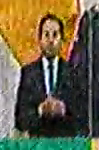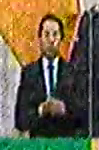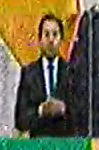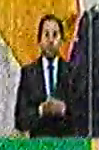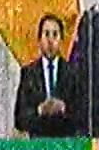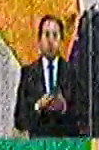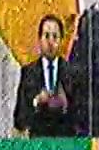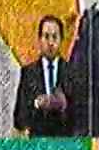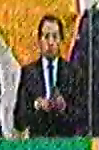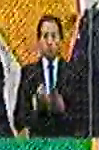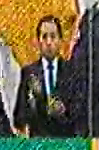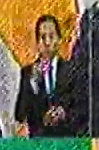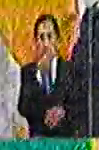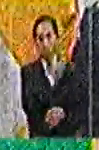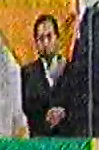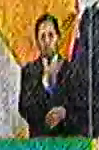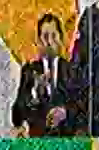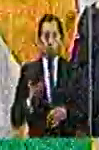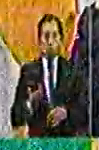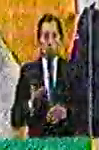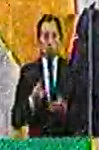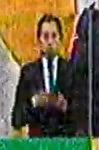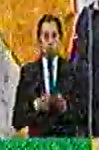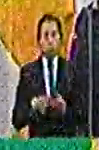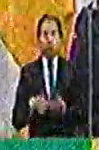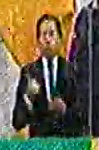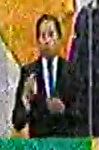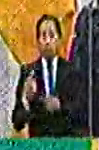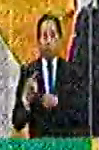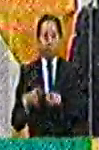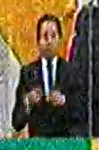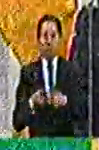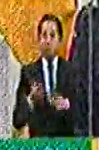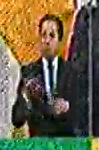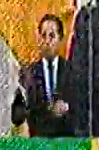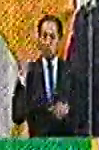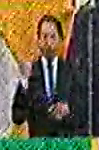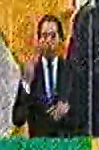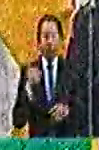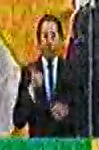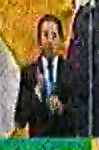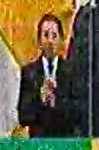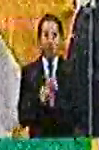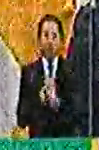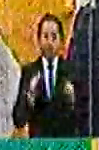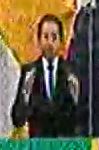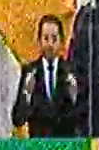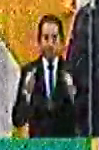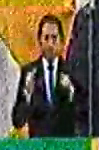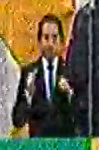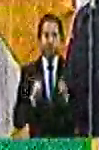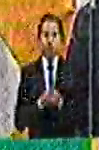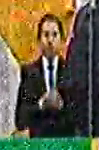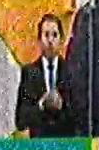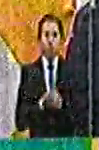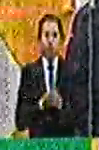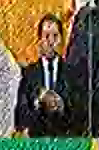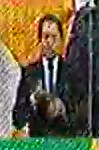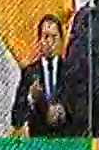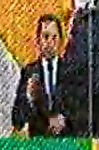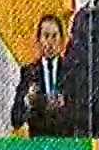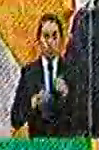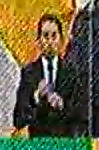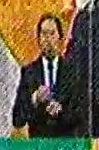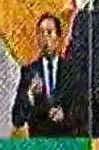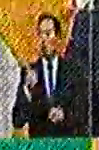Fuera de esa presidencia del mariscal José Antonio Sucre, a la edad de los 30 años, ninguna